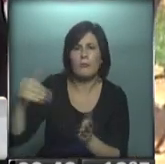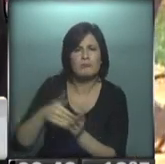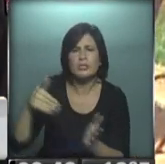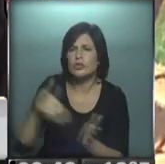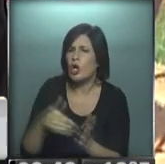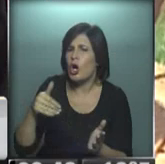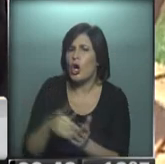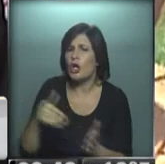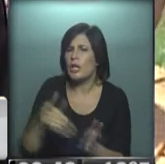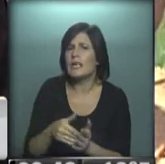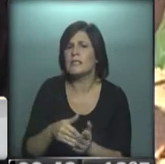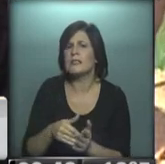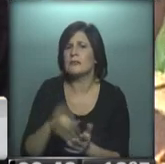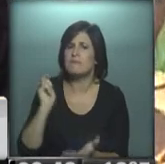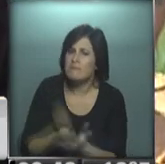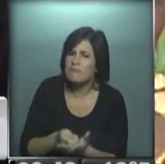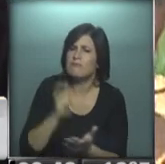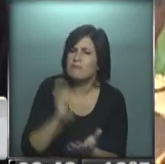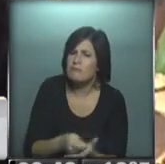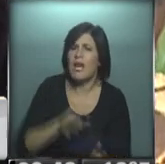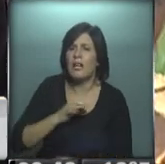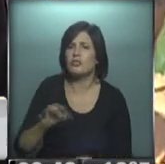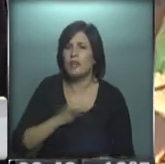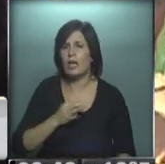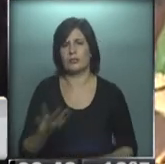miles de millones de pesos. Lo que es mucho peor,